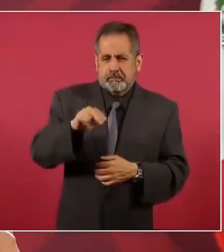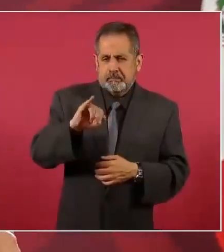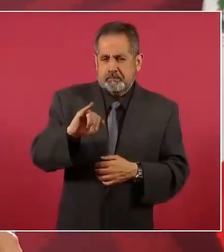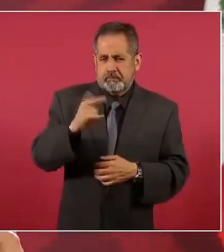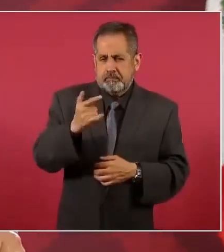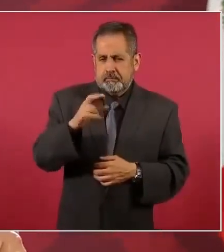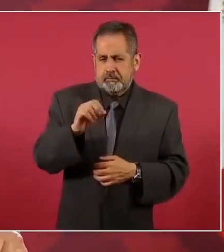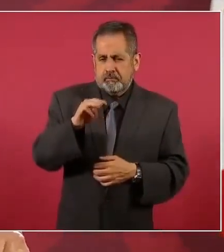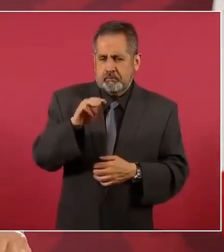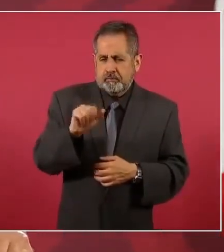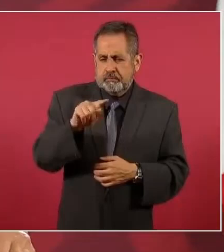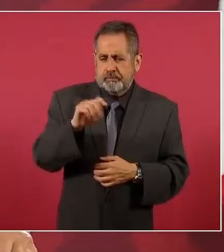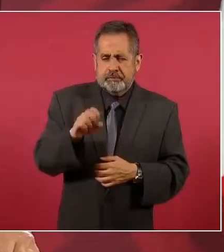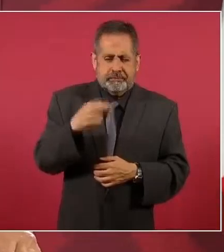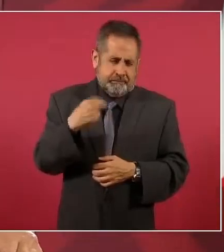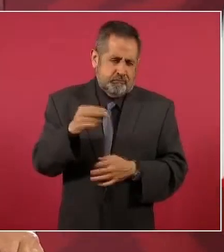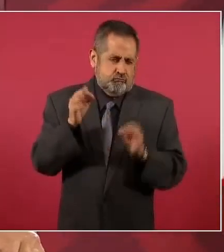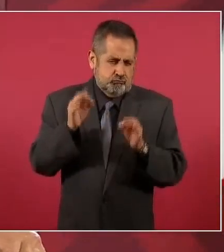Ignacio Ramírez,